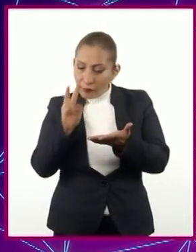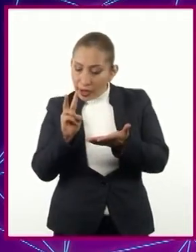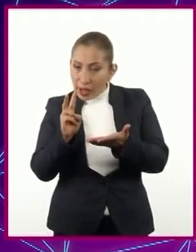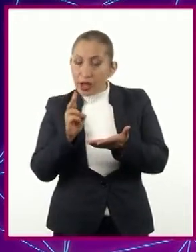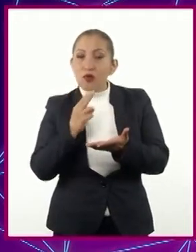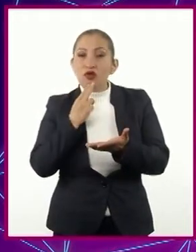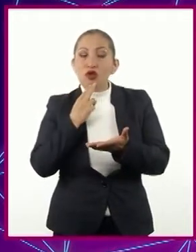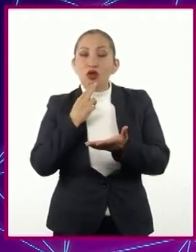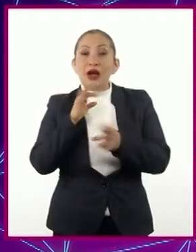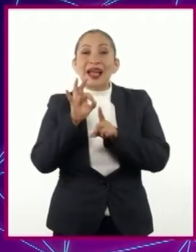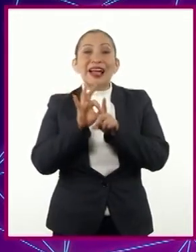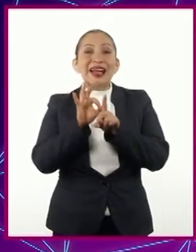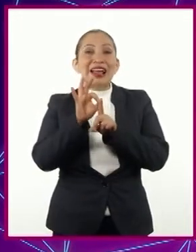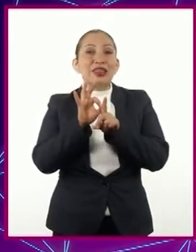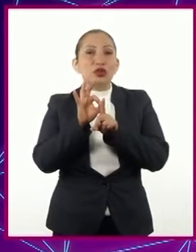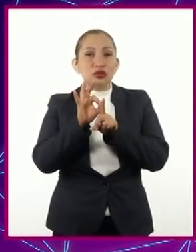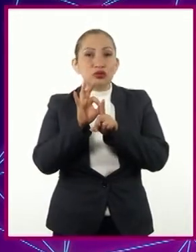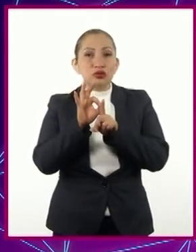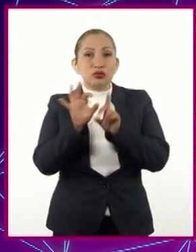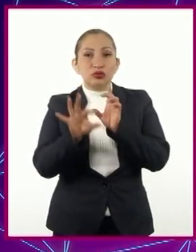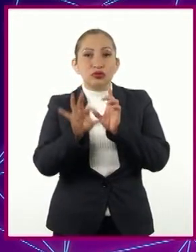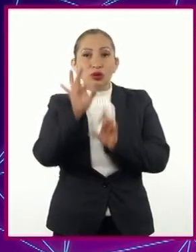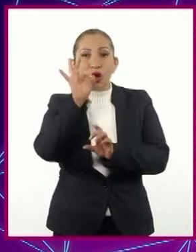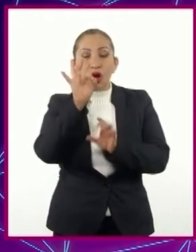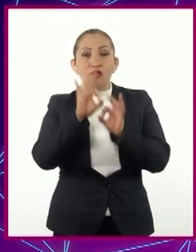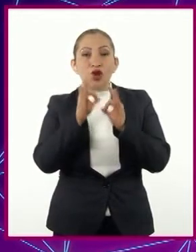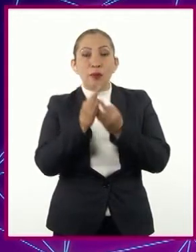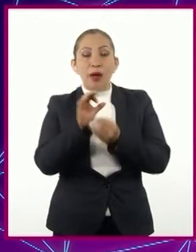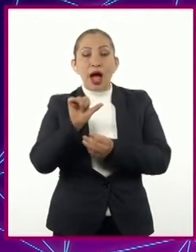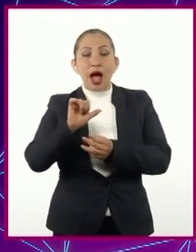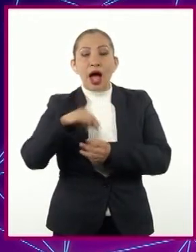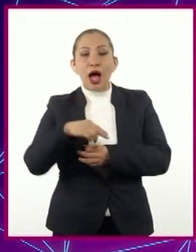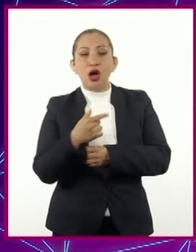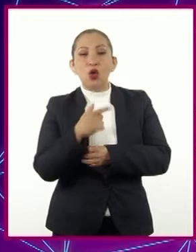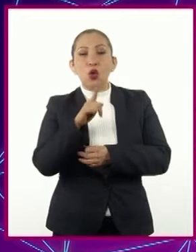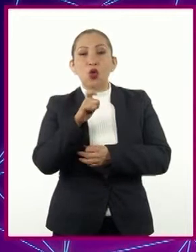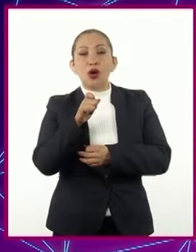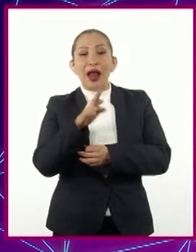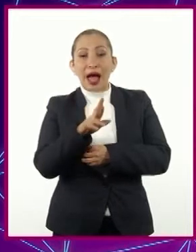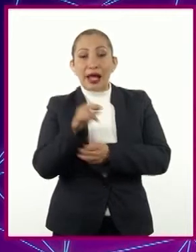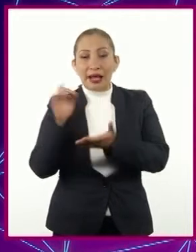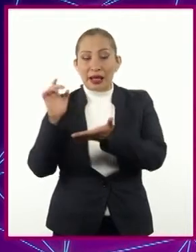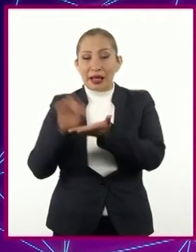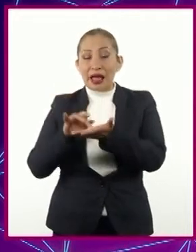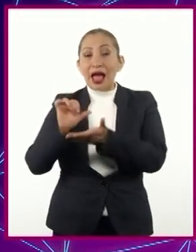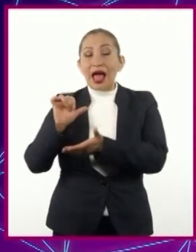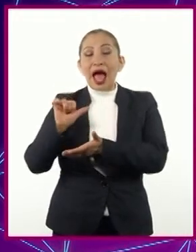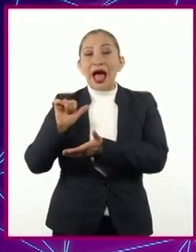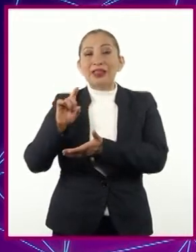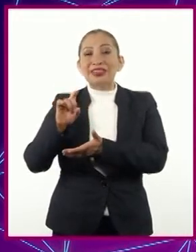la función grados y seleccionan el modo angular, que se ajusta a DEG.